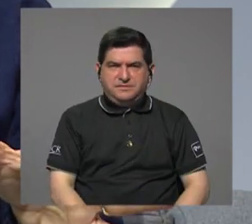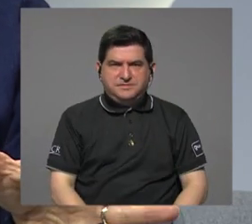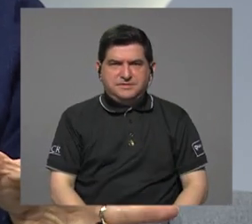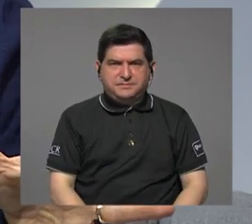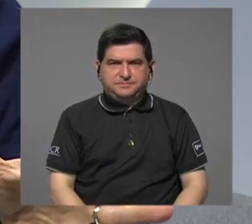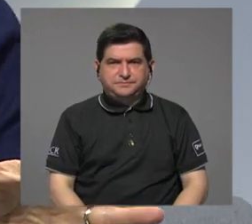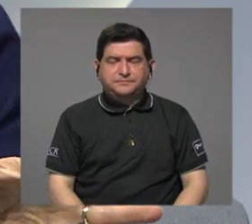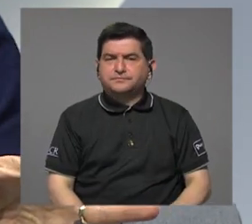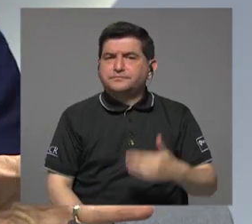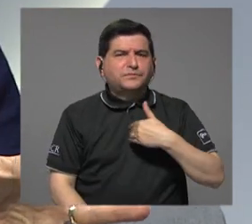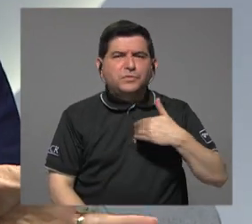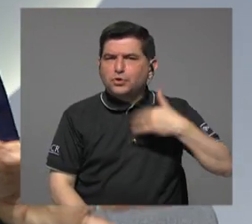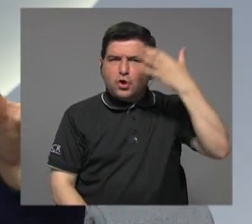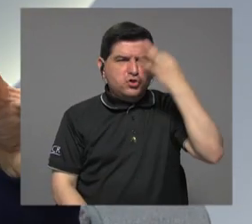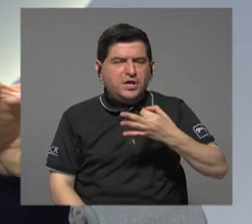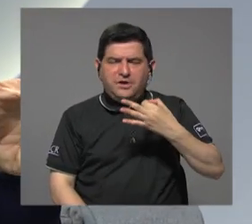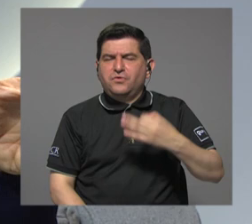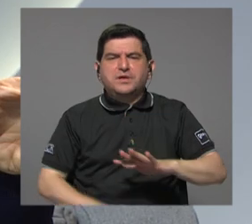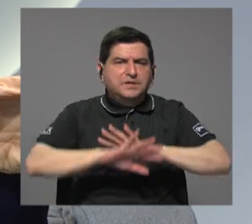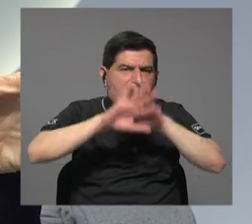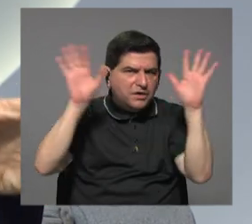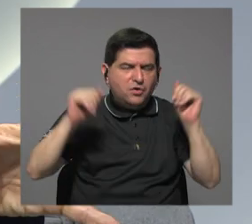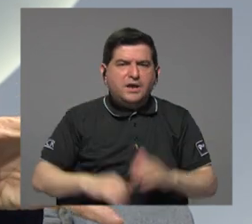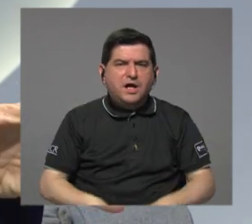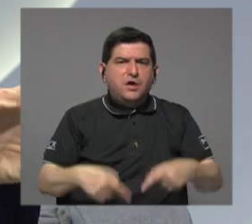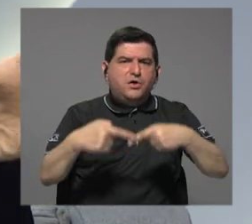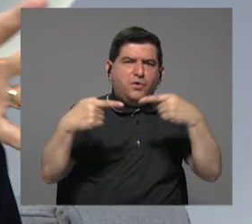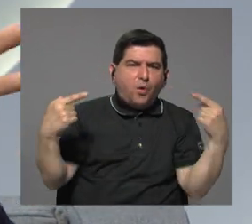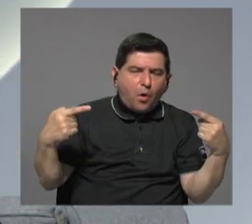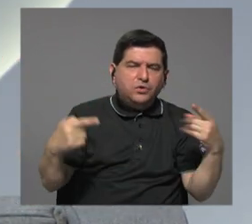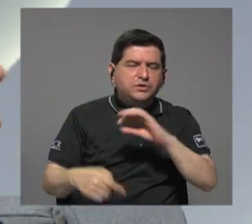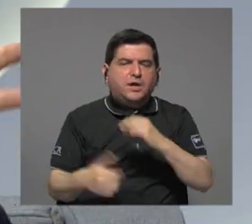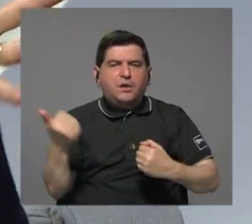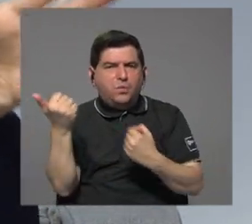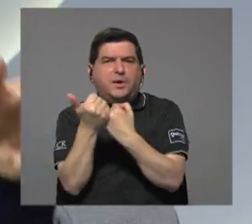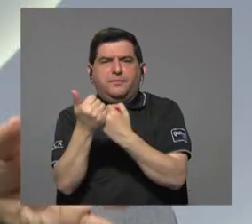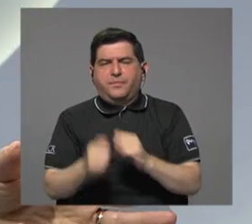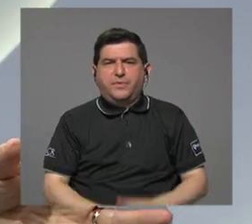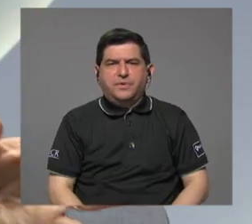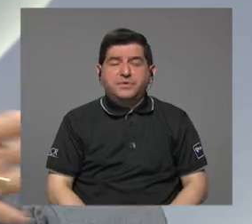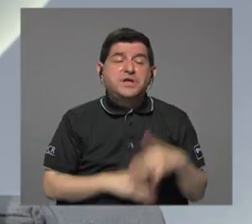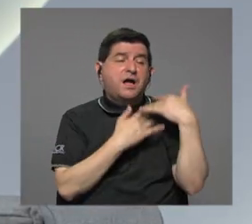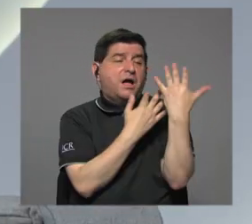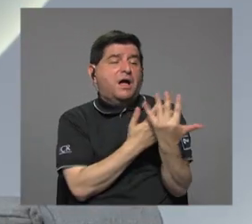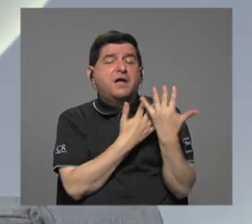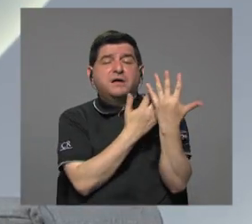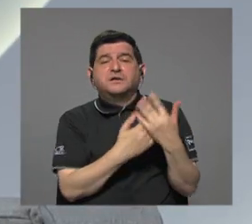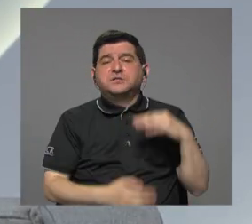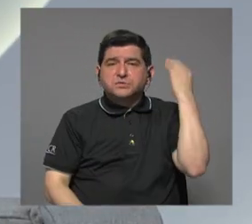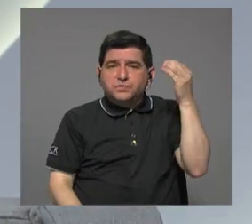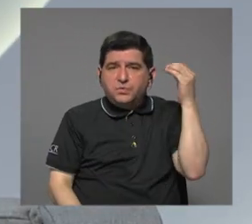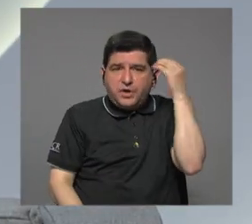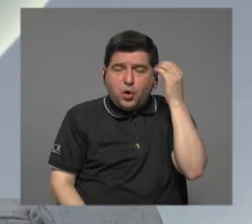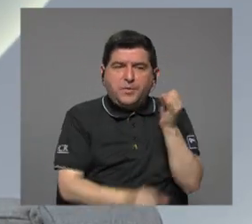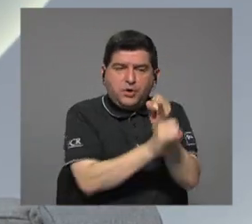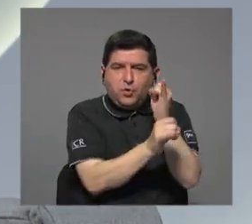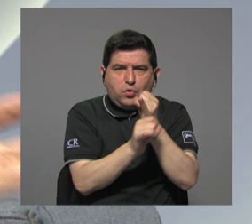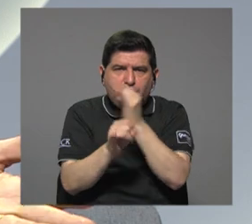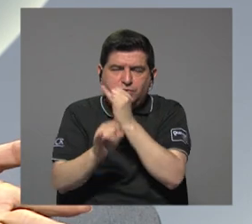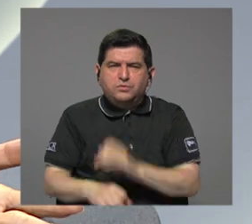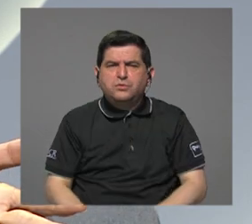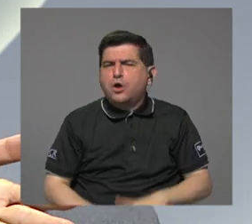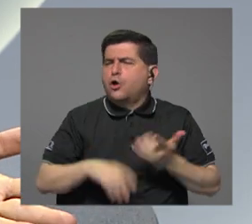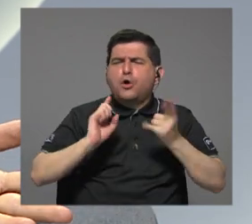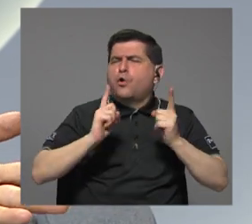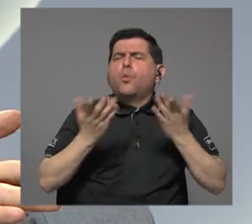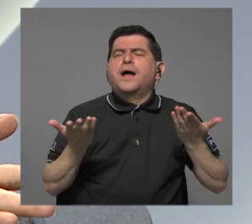todavía no tiene una posición en cuanto a que si está en contra oa favor que todavía espera la opinión de las instituciones cuáles